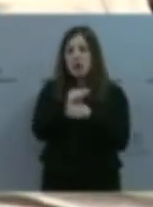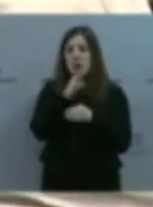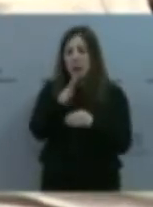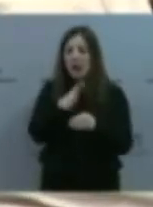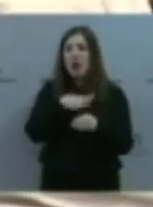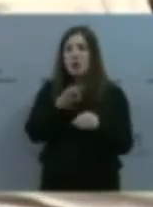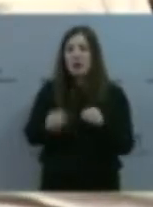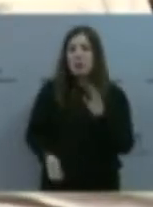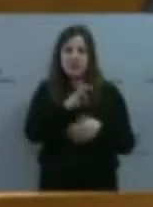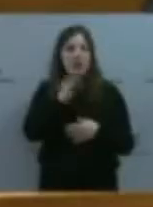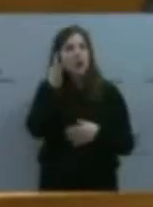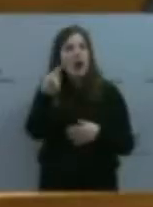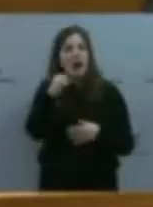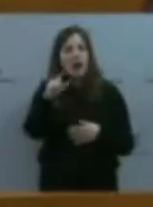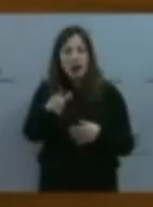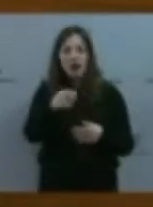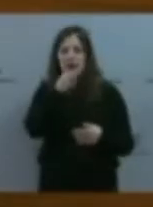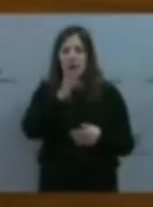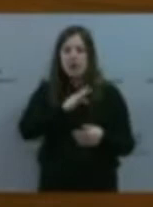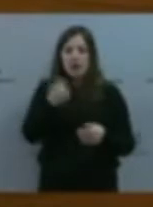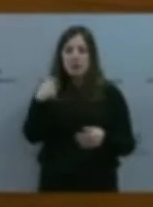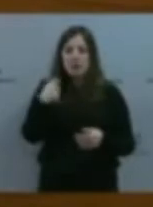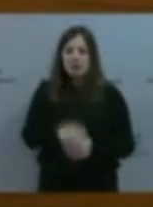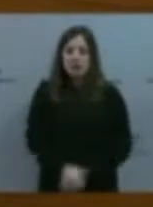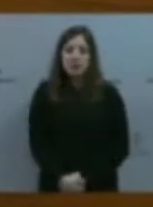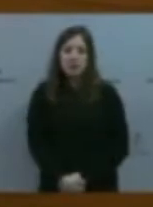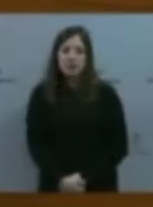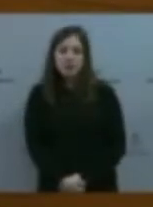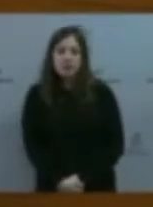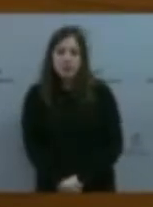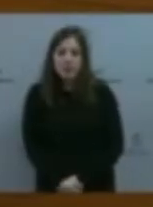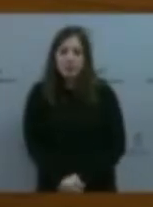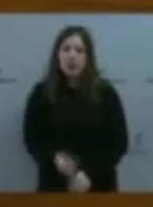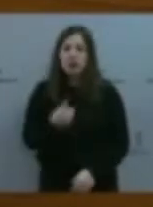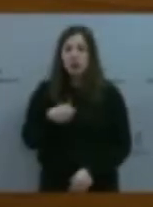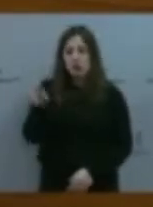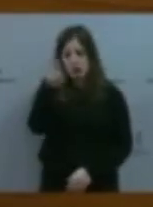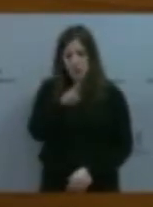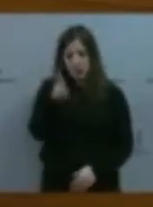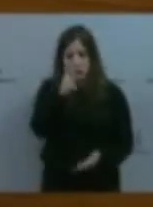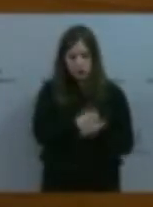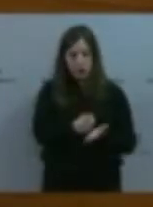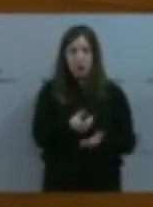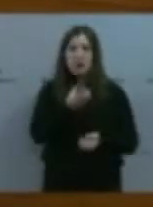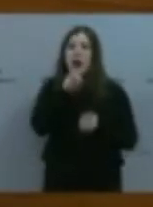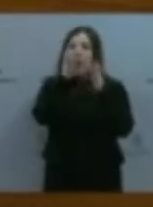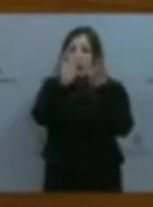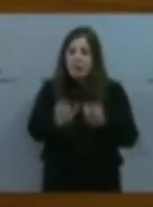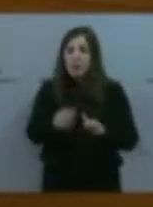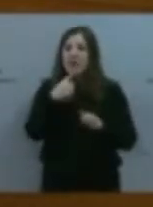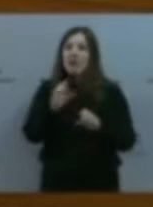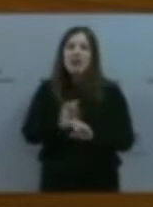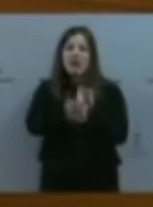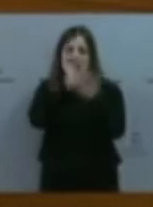van ustedes a hacerlo? Le repito que el informe dice bien claro, las recomendaciones principales son al Ministerio de